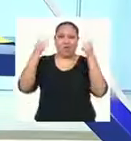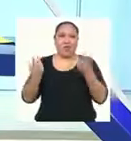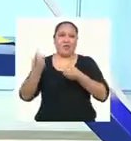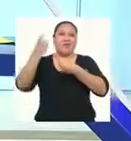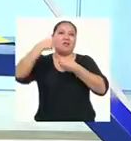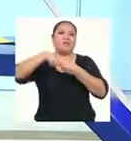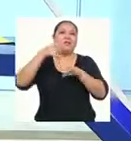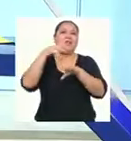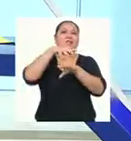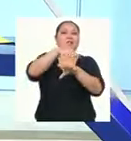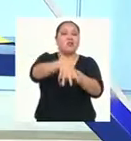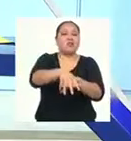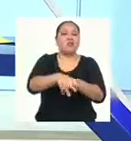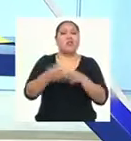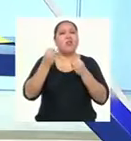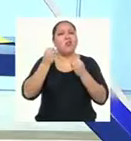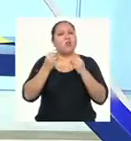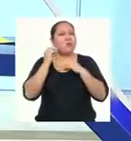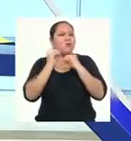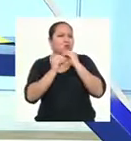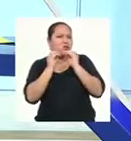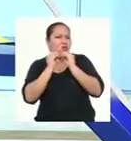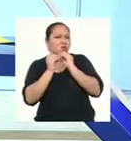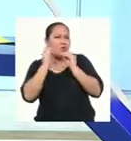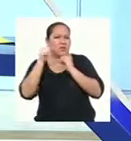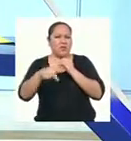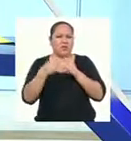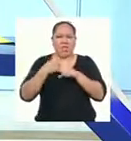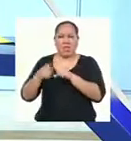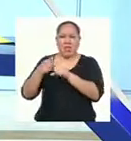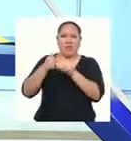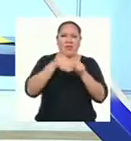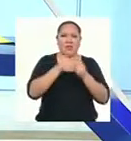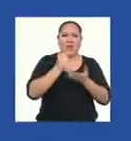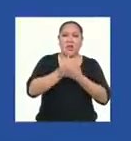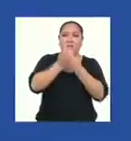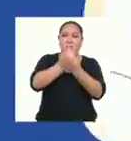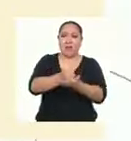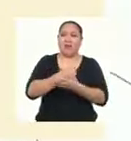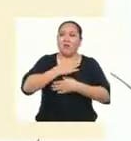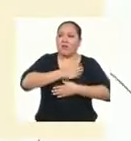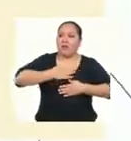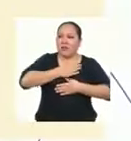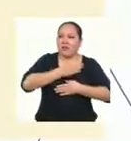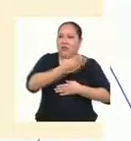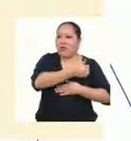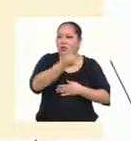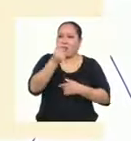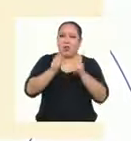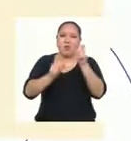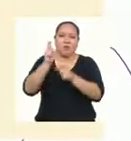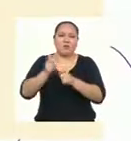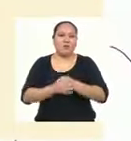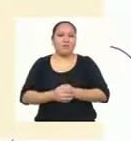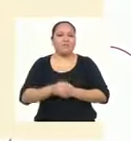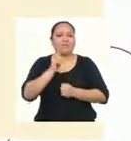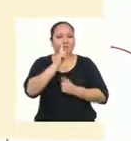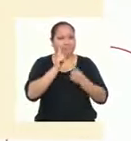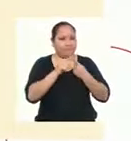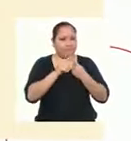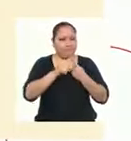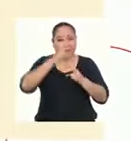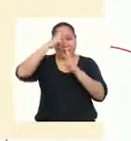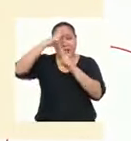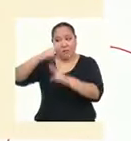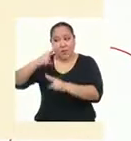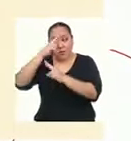¿Cómo logramos superar nuestras diferencias y contribuir al bienestar de los demás? Uno, hay que ser respetuosos de